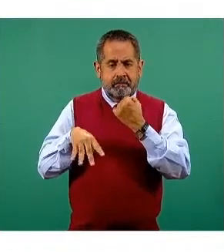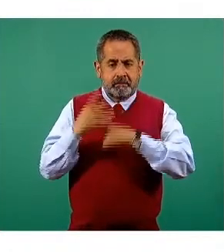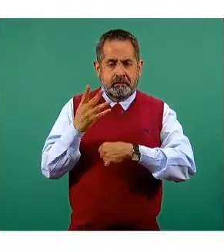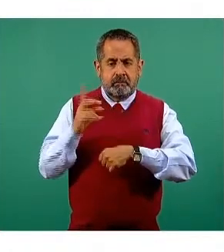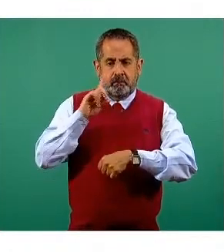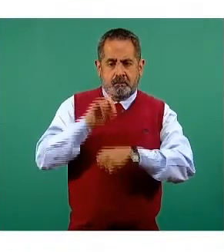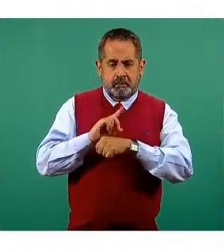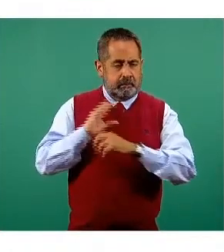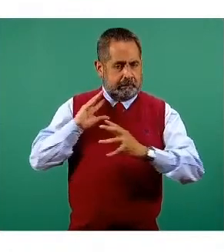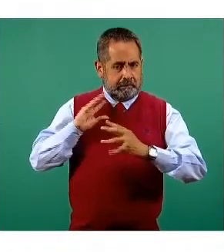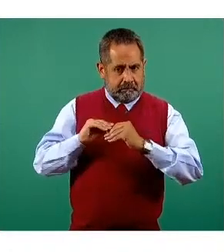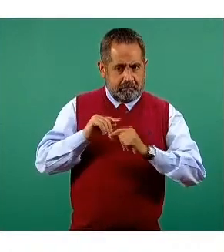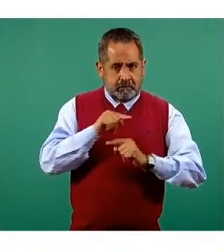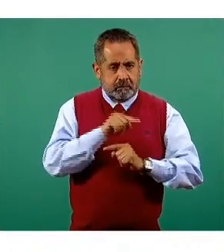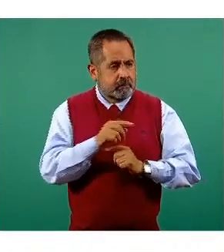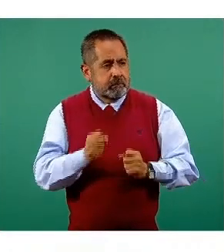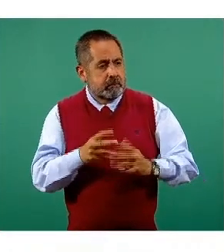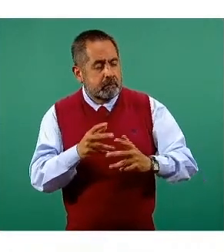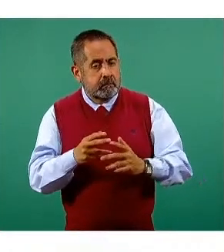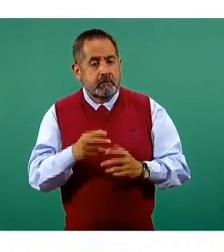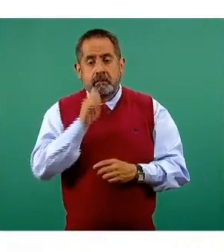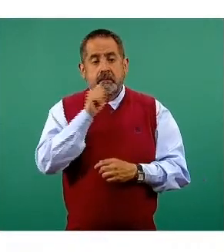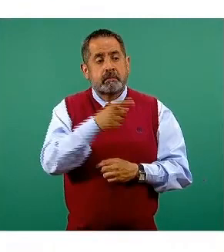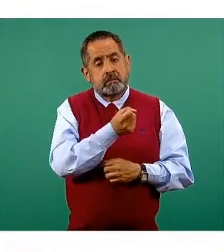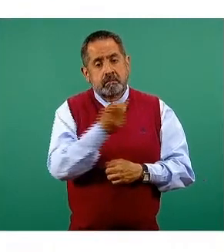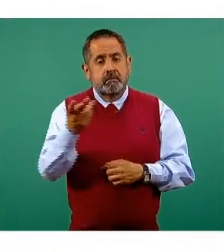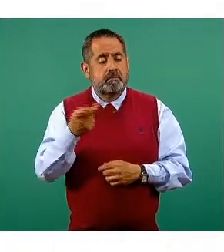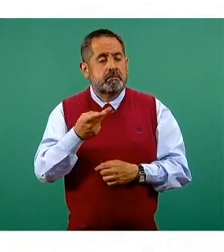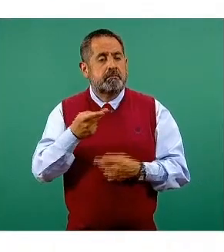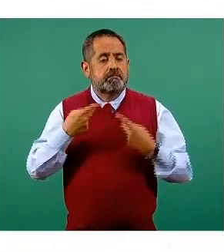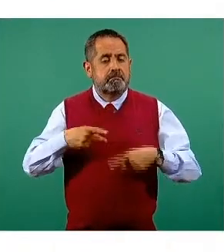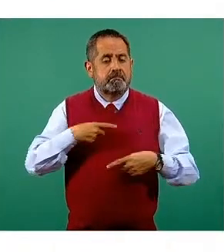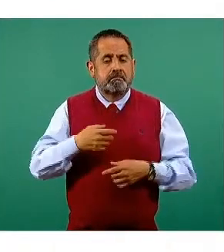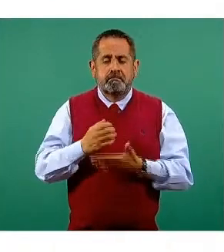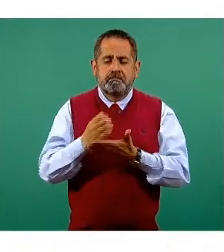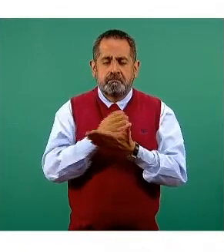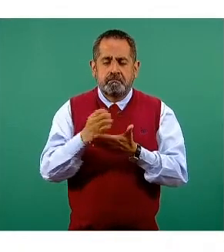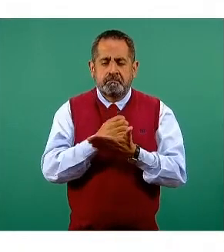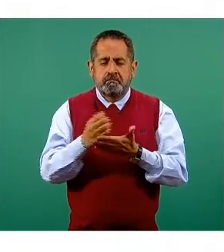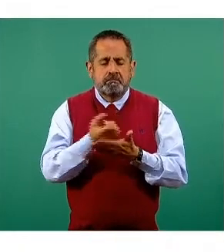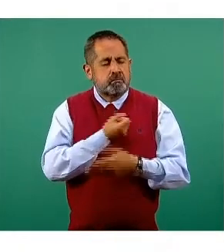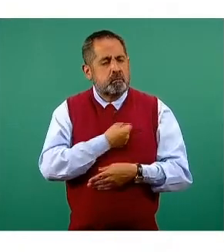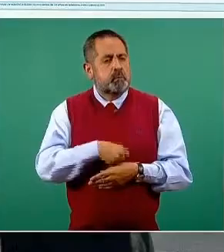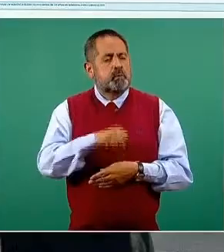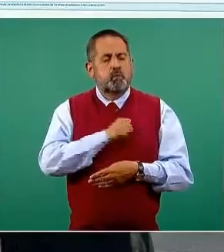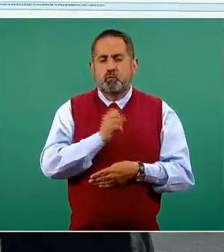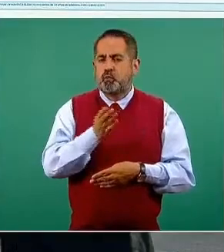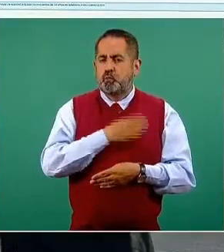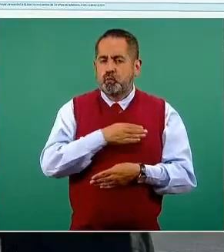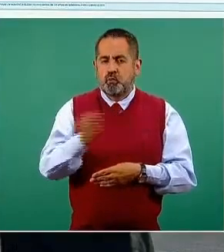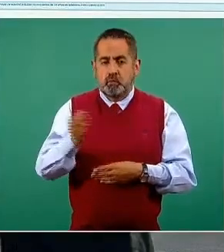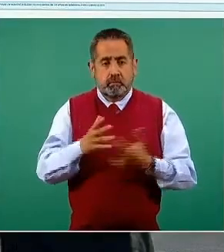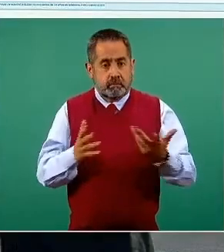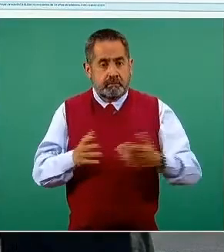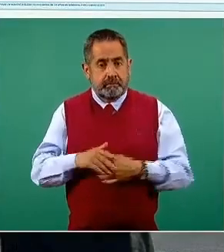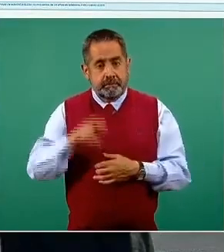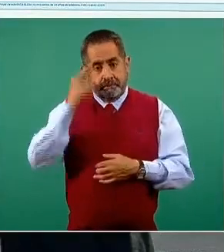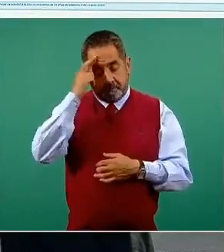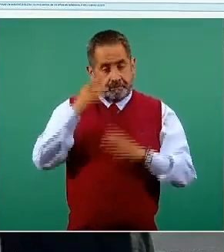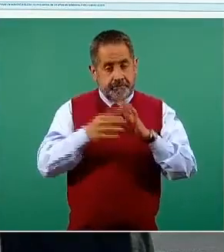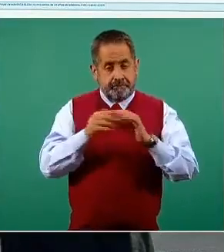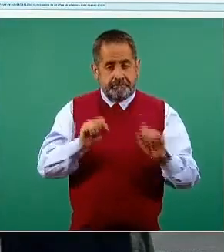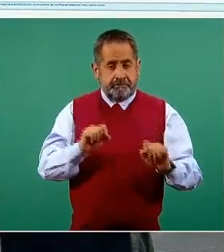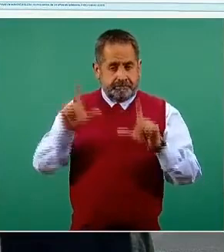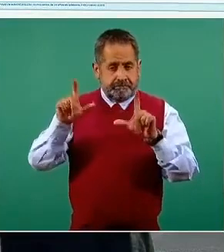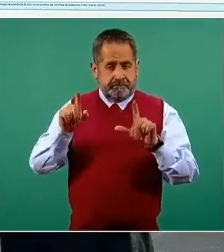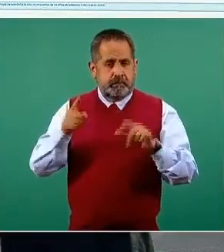días. Y también tenemos a las personas recuperadas. Recordar, como lo comentábamos ayer, que esta gráfica la podemos ver